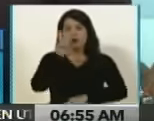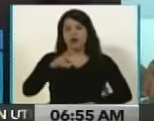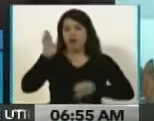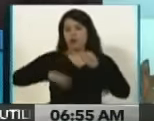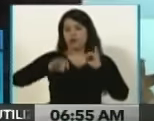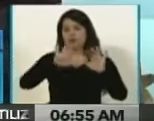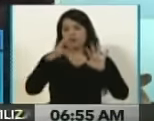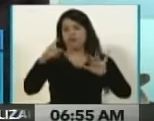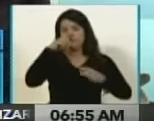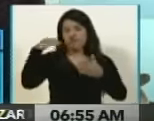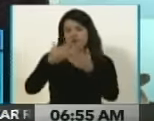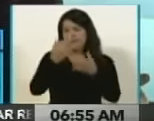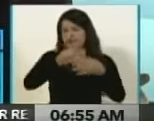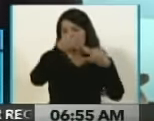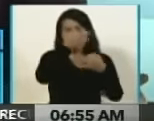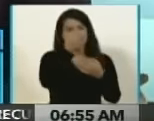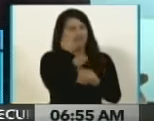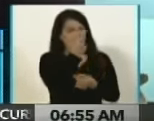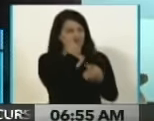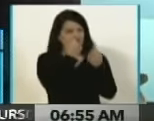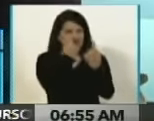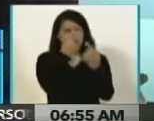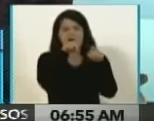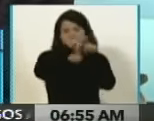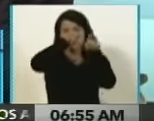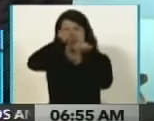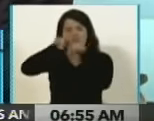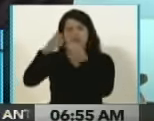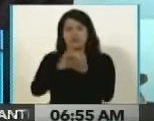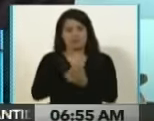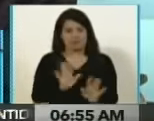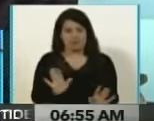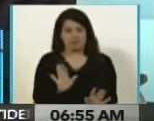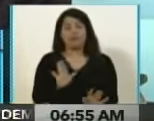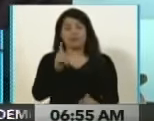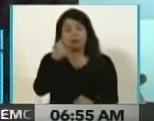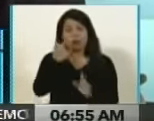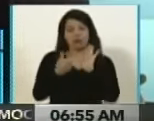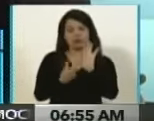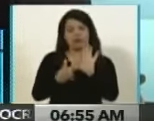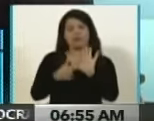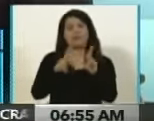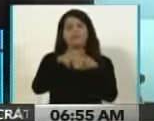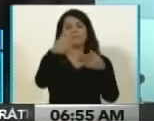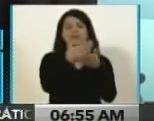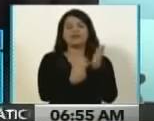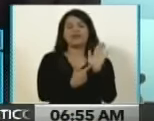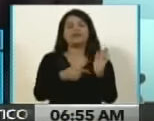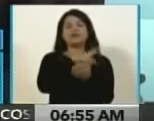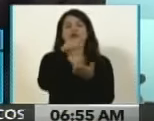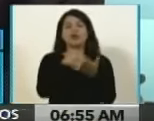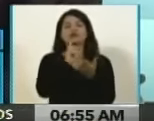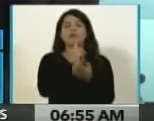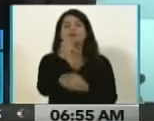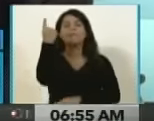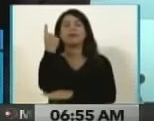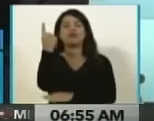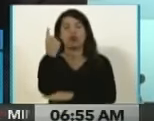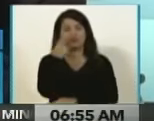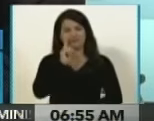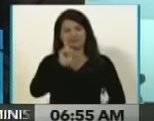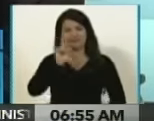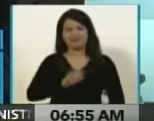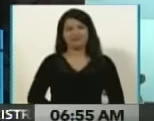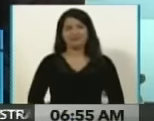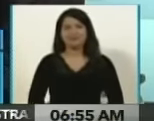se ha acostumbrado a criticar cualquier acción. En los últimos años, y vamos a mostrar un trabajo que presenta el diario El Nacional, se llama El Panteón, habla de la